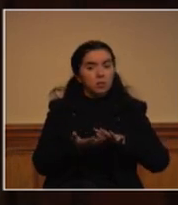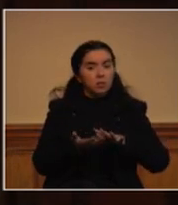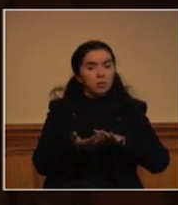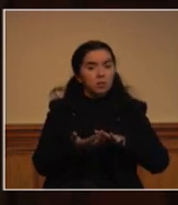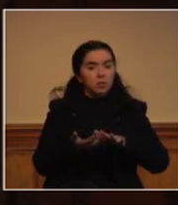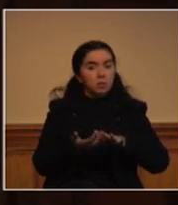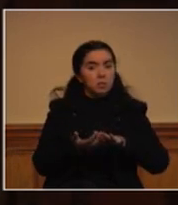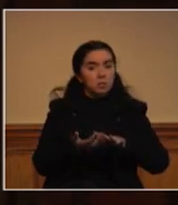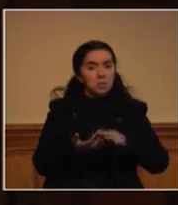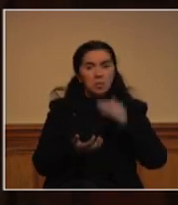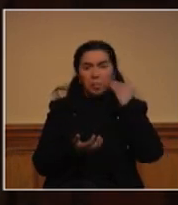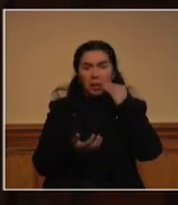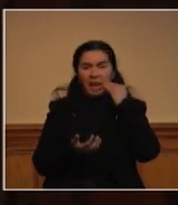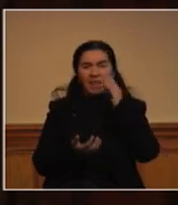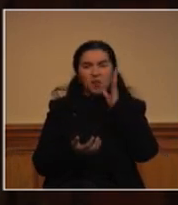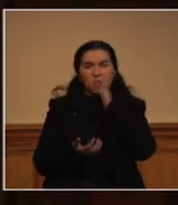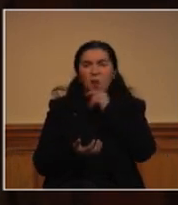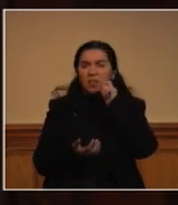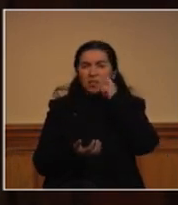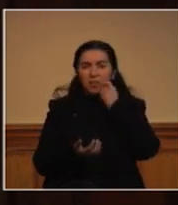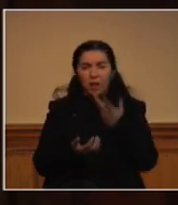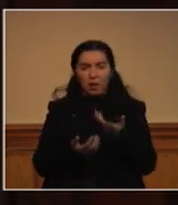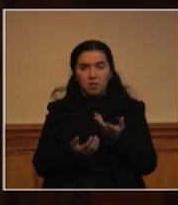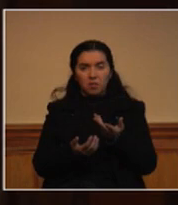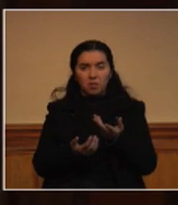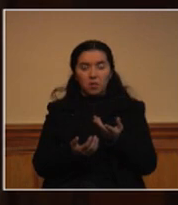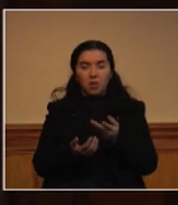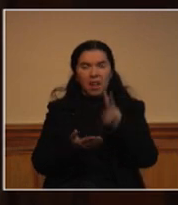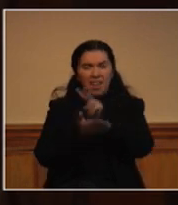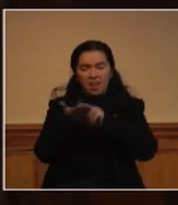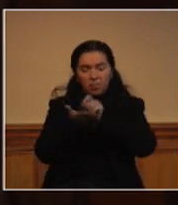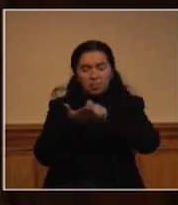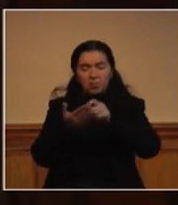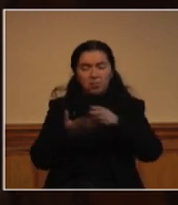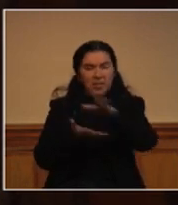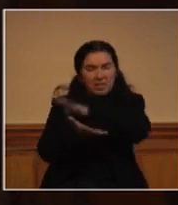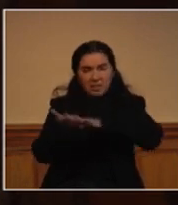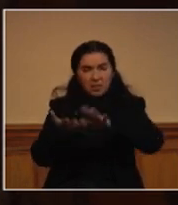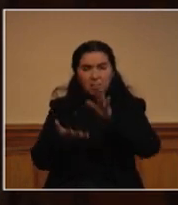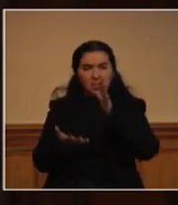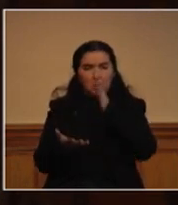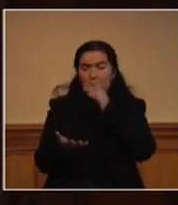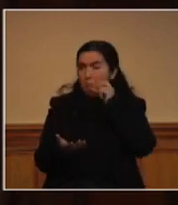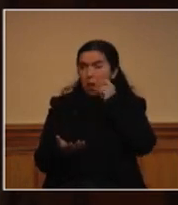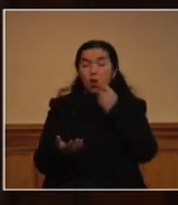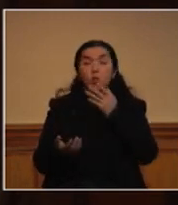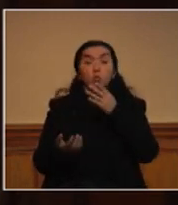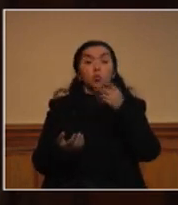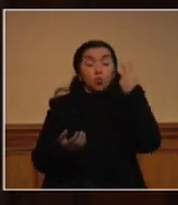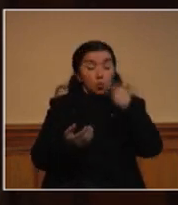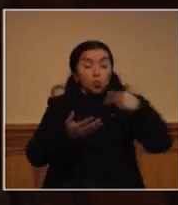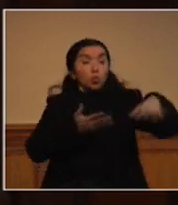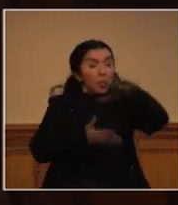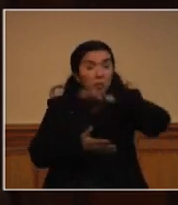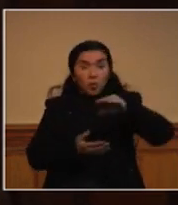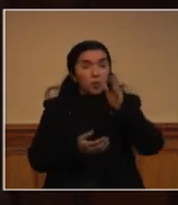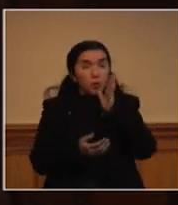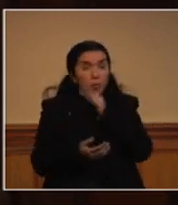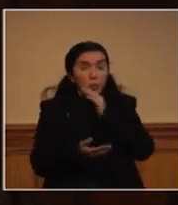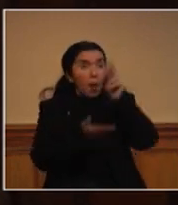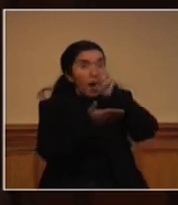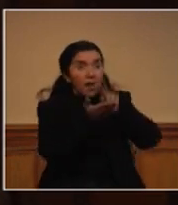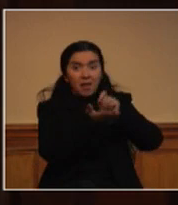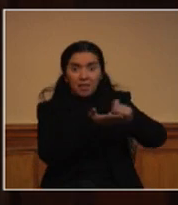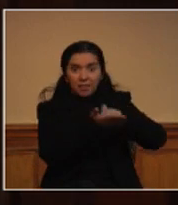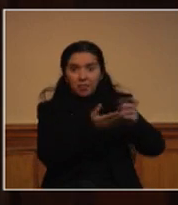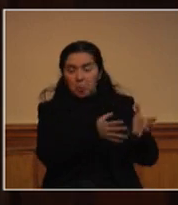alfabetización para ellos no tiene ningún sentido, no está en un entorno alfabetizado. Entonces, este ha sido el proceso